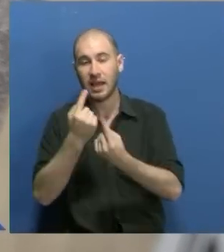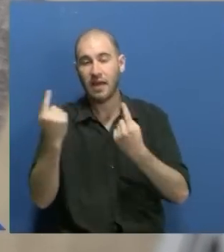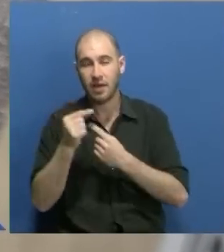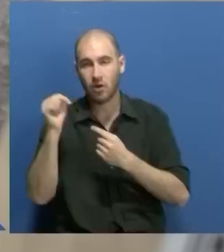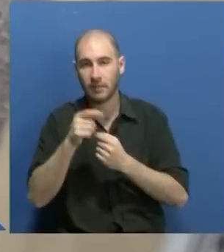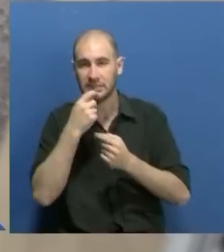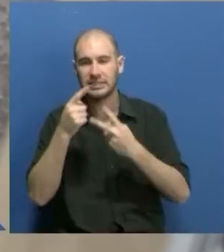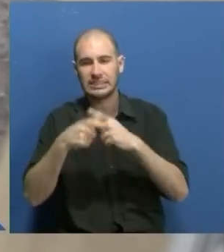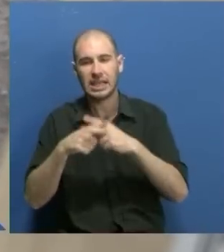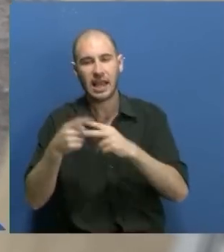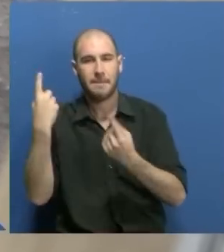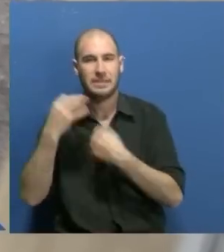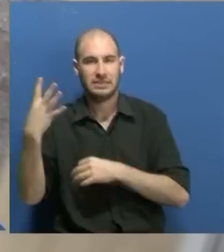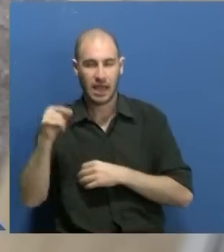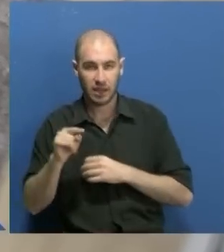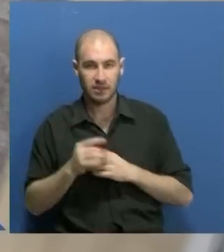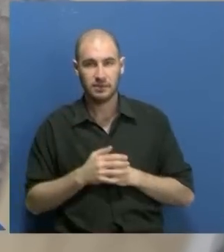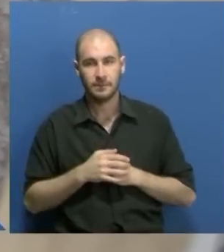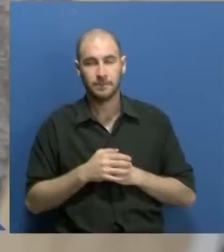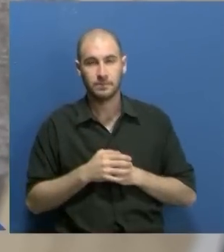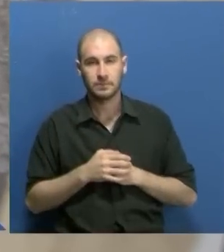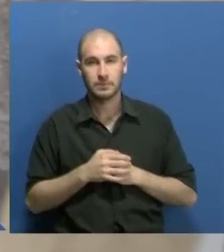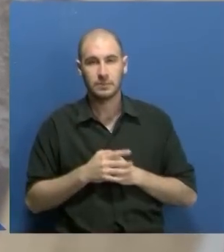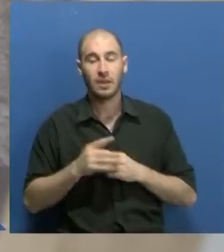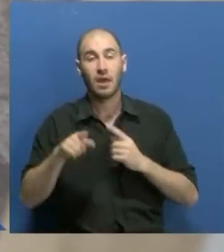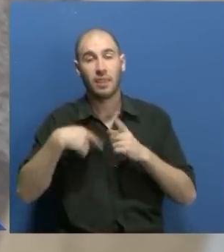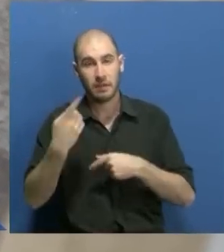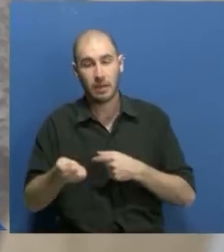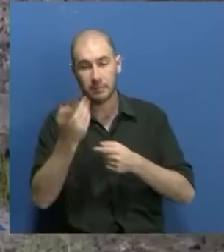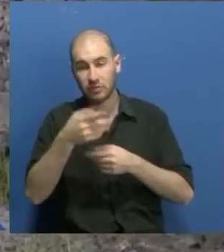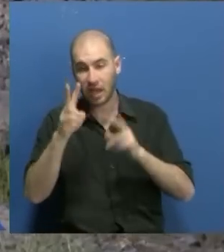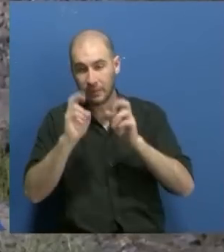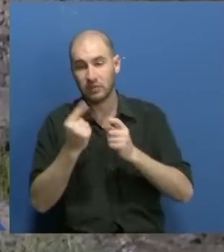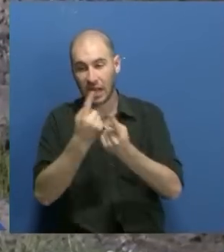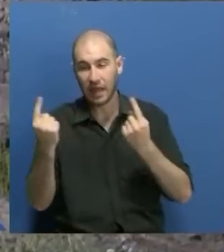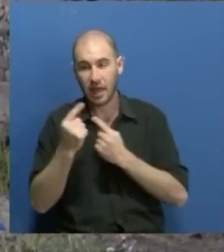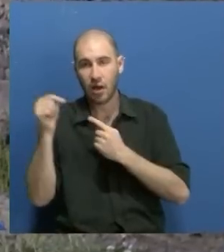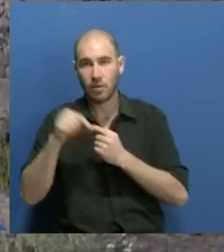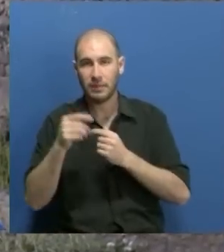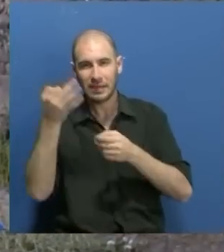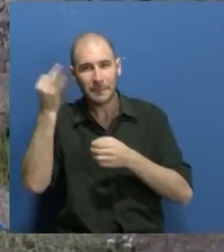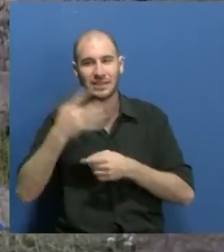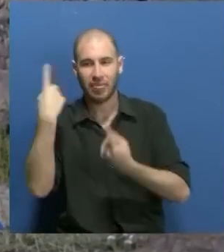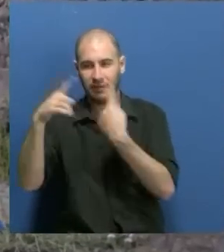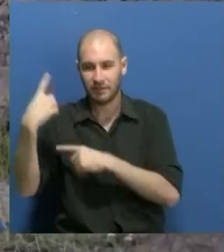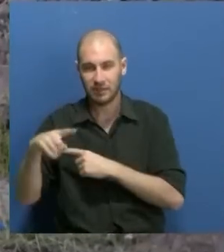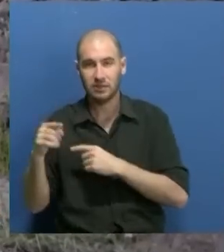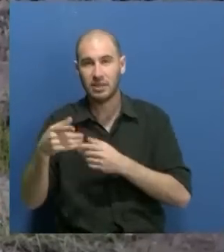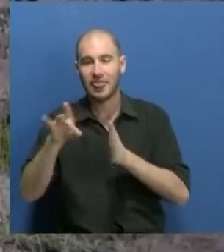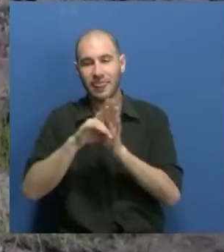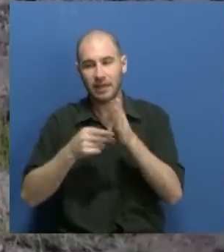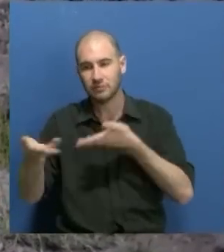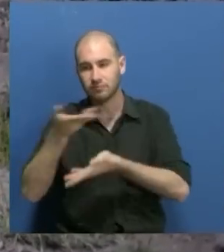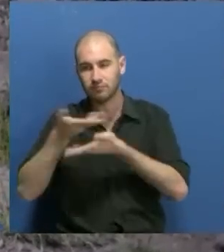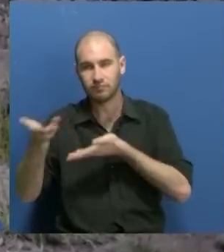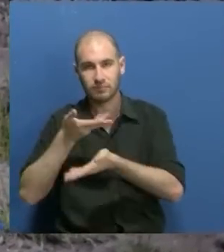como su técnica, ¿no? Y después eso, entre todos los investigadores, cada uno tiene como una especialidad, empezamos a cruzar los datos y ahí